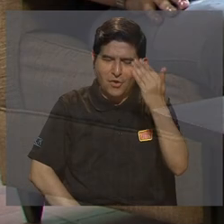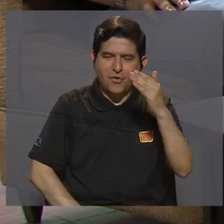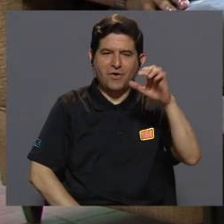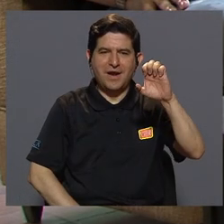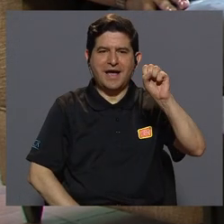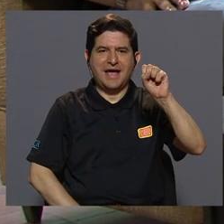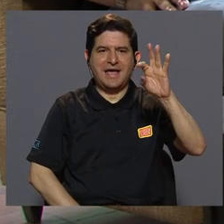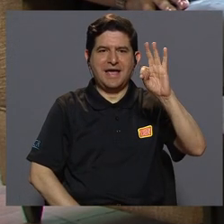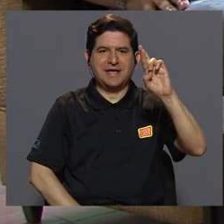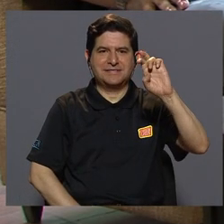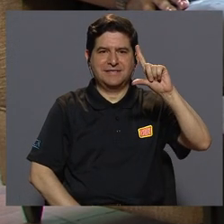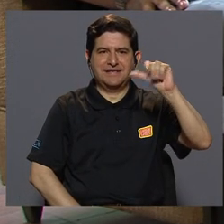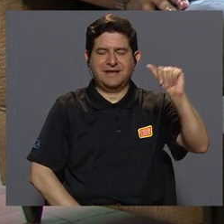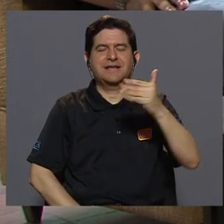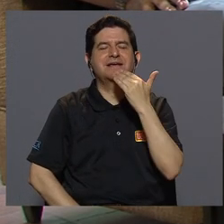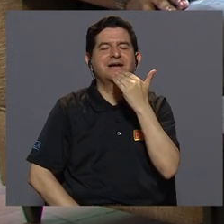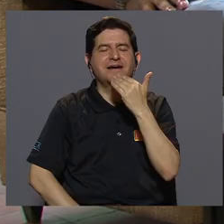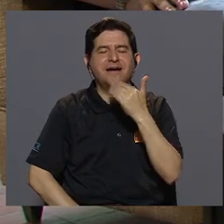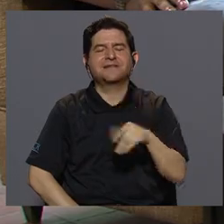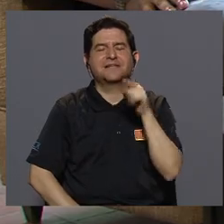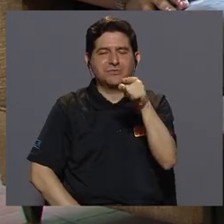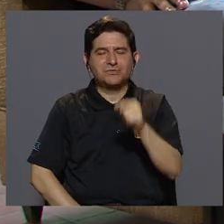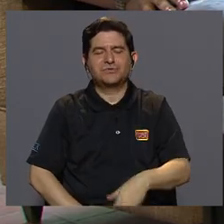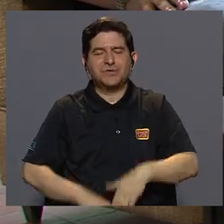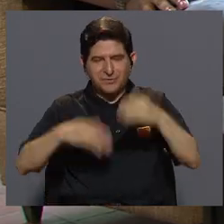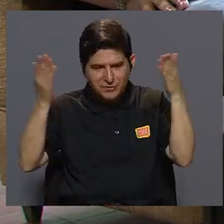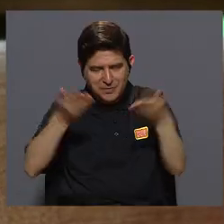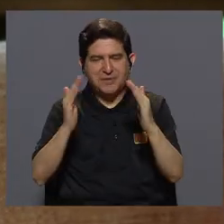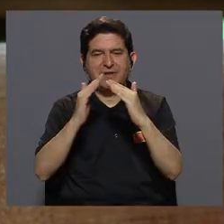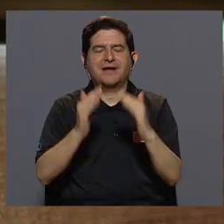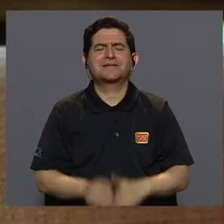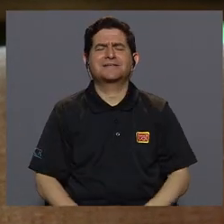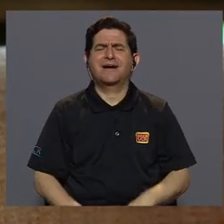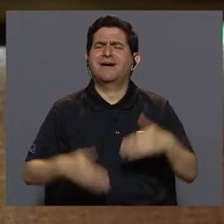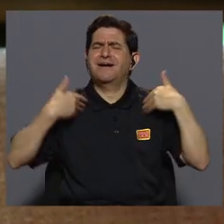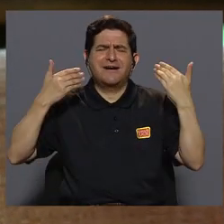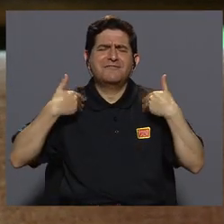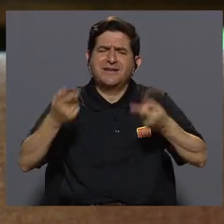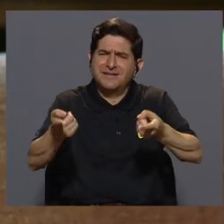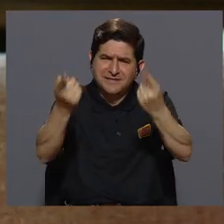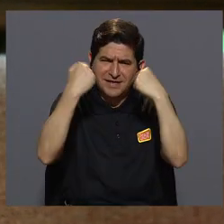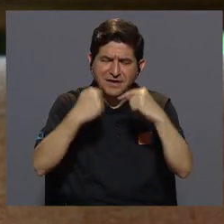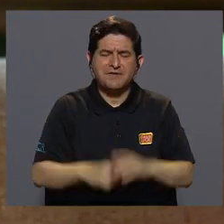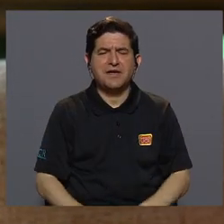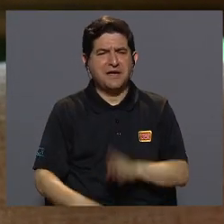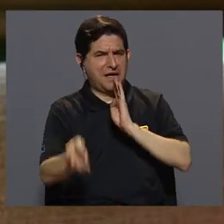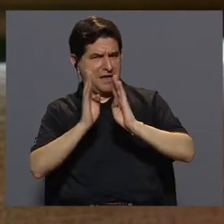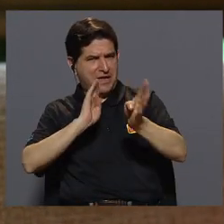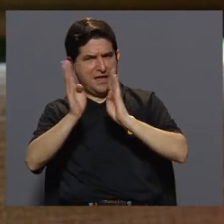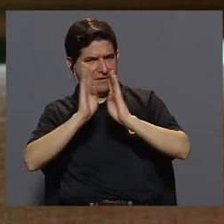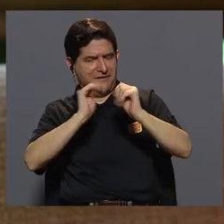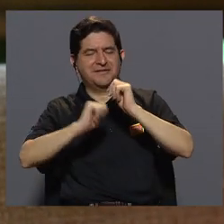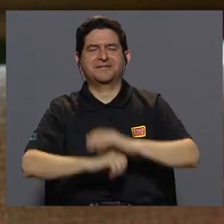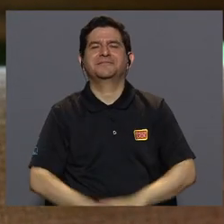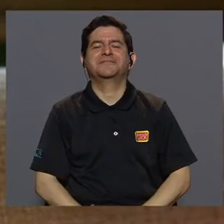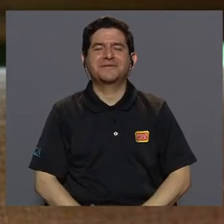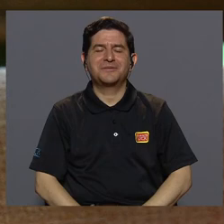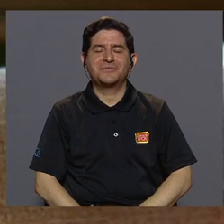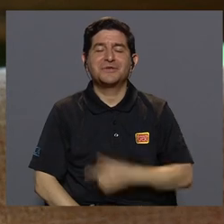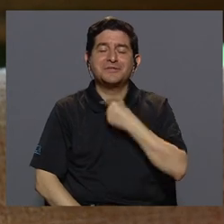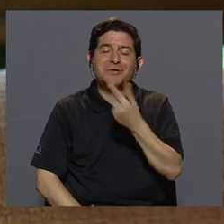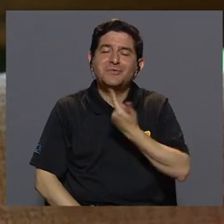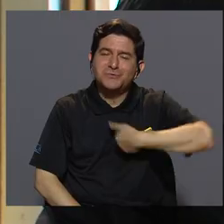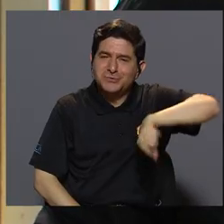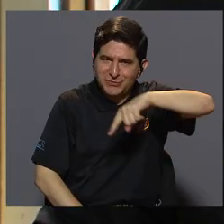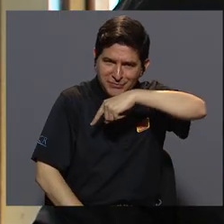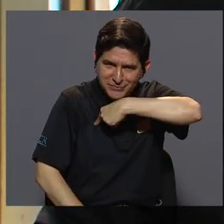Hola, doña Estrella, muchas gracias por recibirnos en su casa. Encantadísima de tenerlos aquí, de poder dar una conversada. Pues el placer es